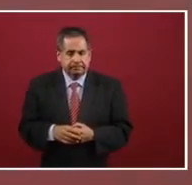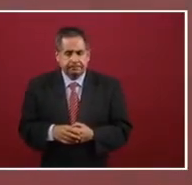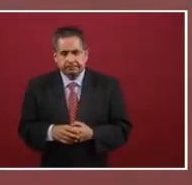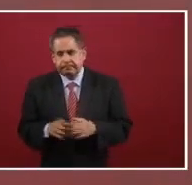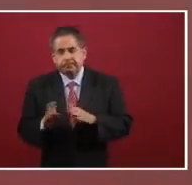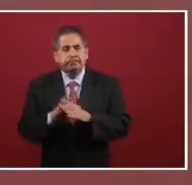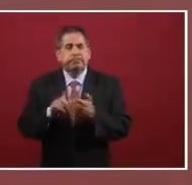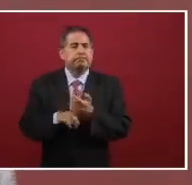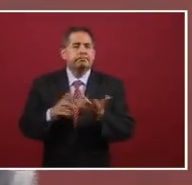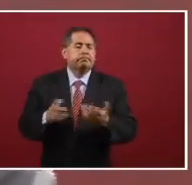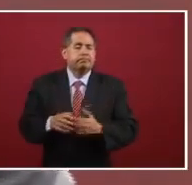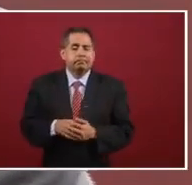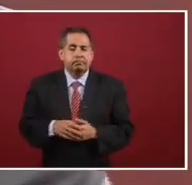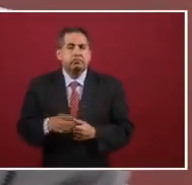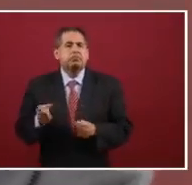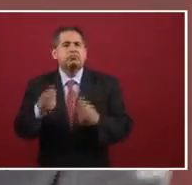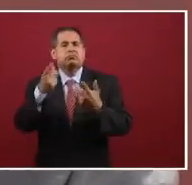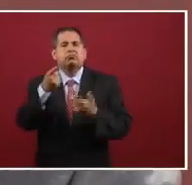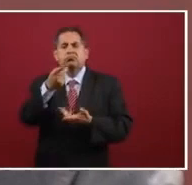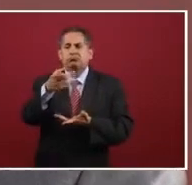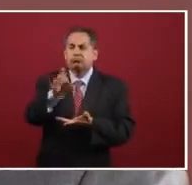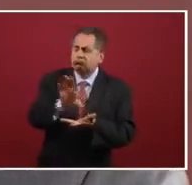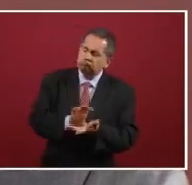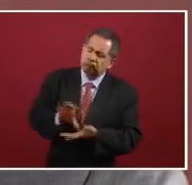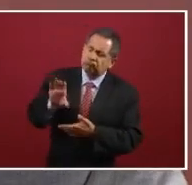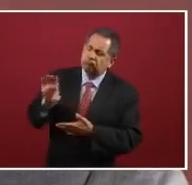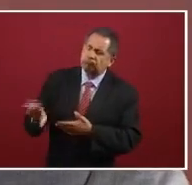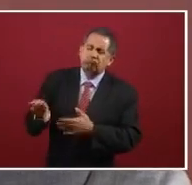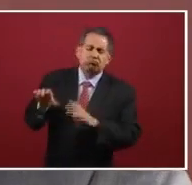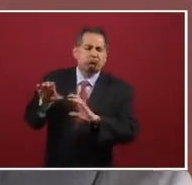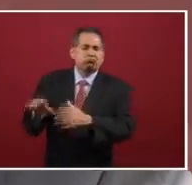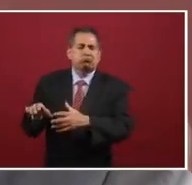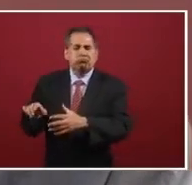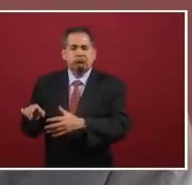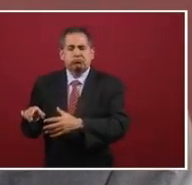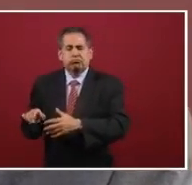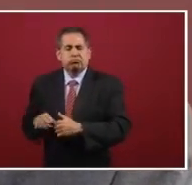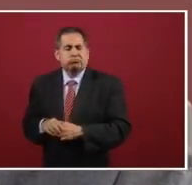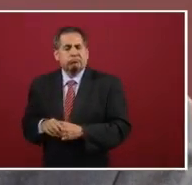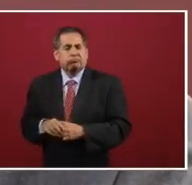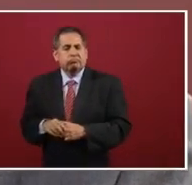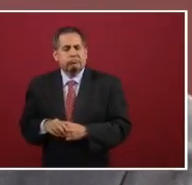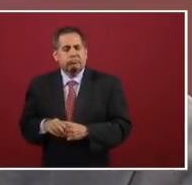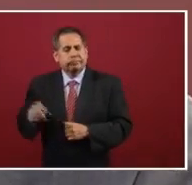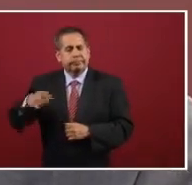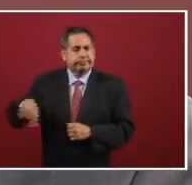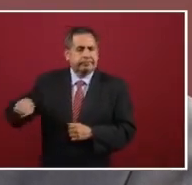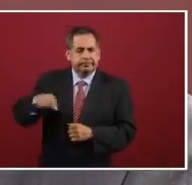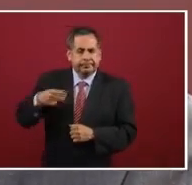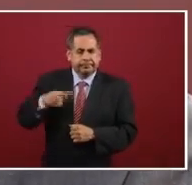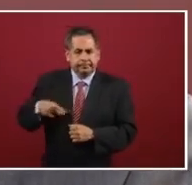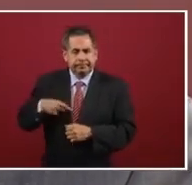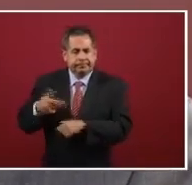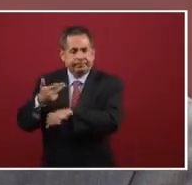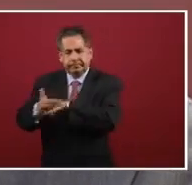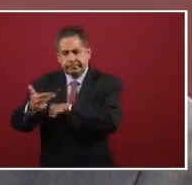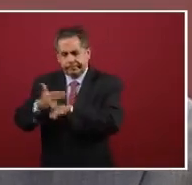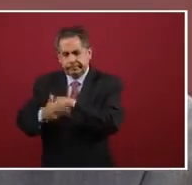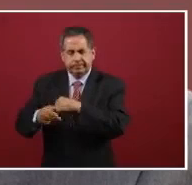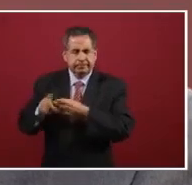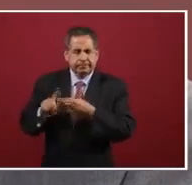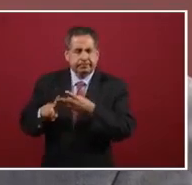¿cuánto le están entregando a los hondureños, a